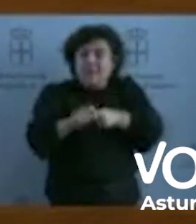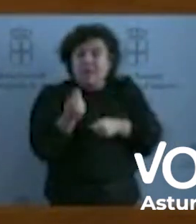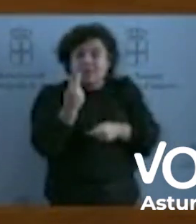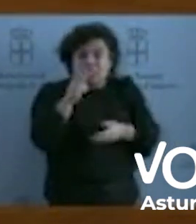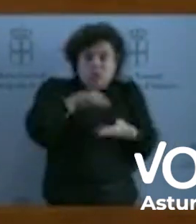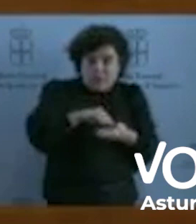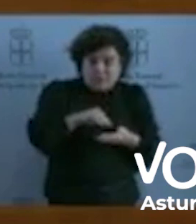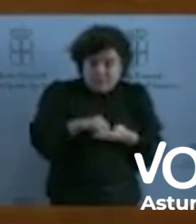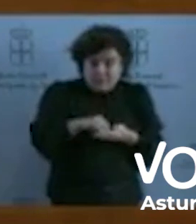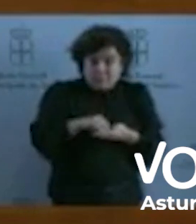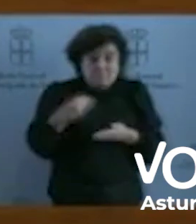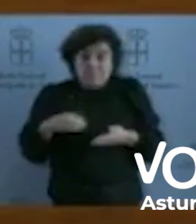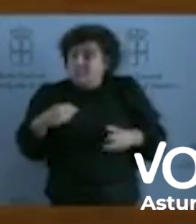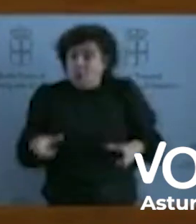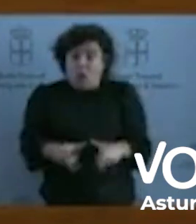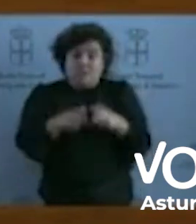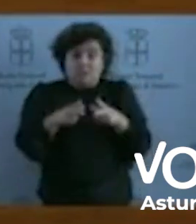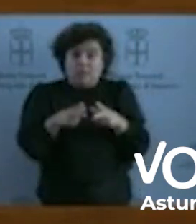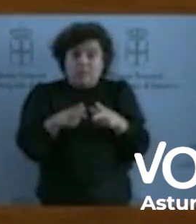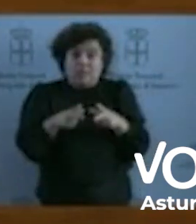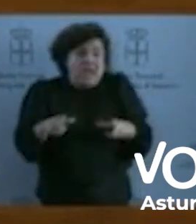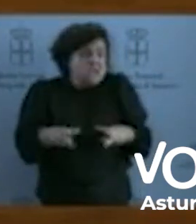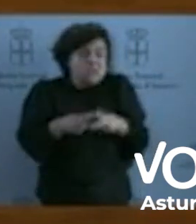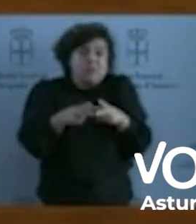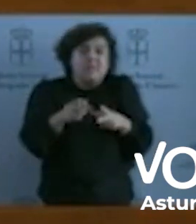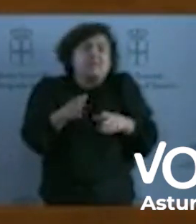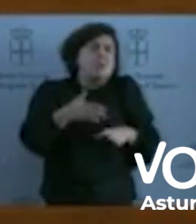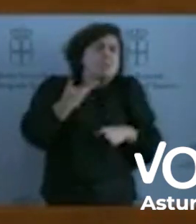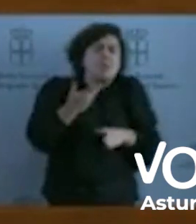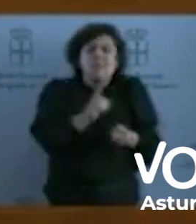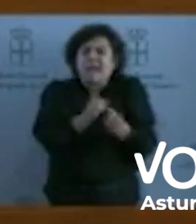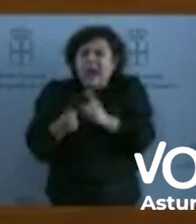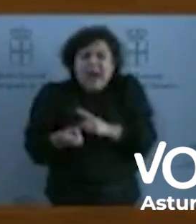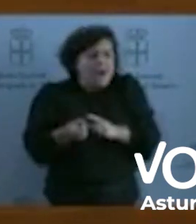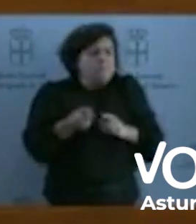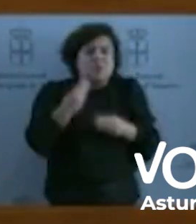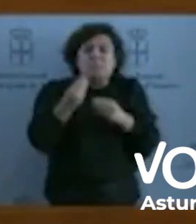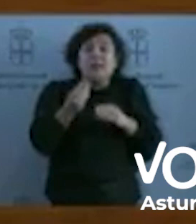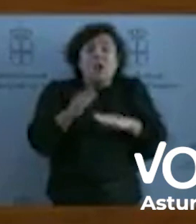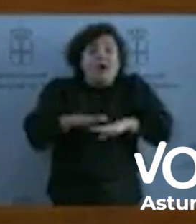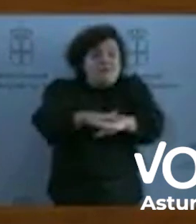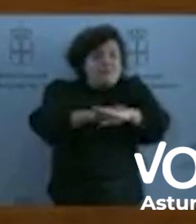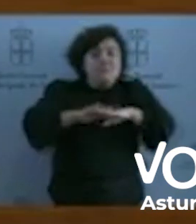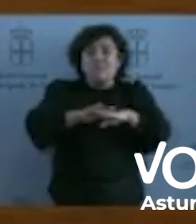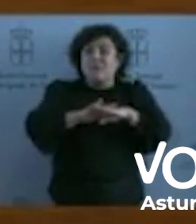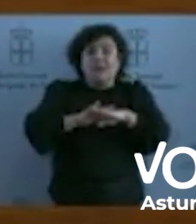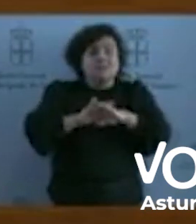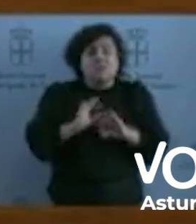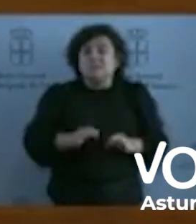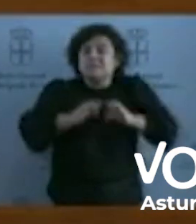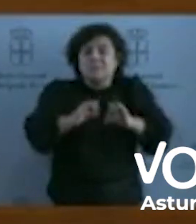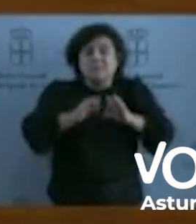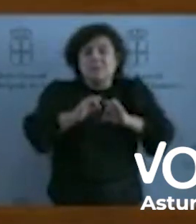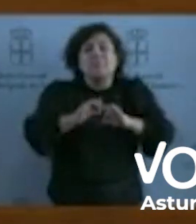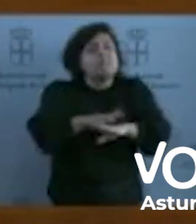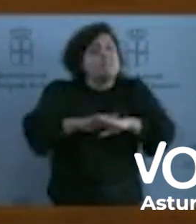Pueden hacerse muchas cabriolas siempre que los cimientos, es decir, los principios y valores que nos unen como sociedad, sean sólidos. Si no, todo el edificio